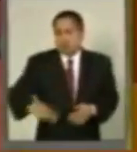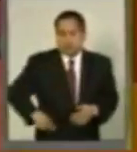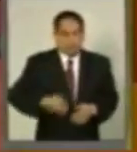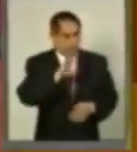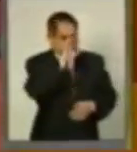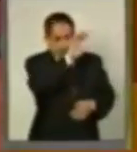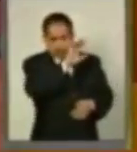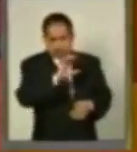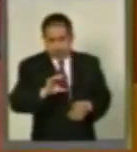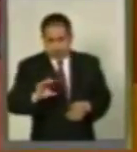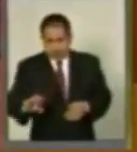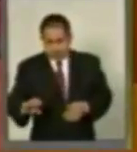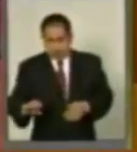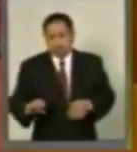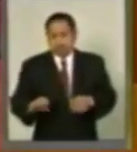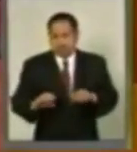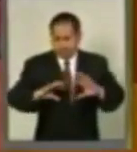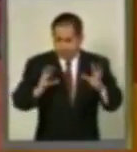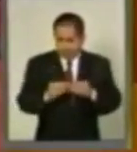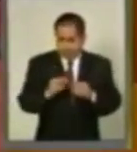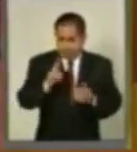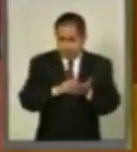país,